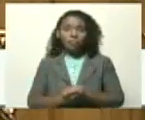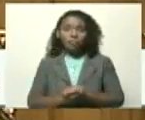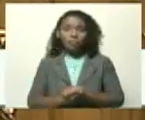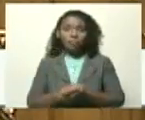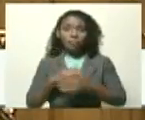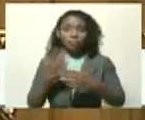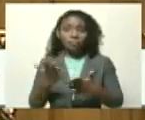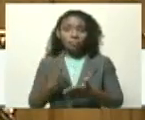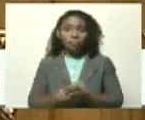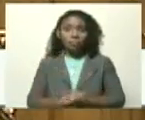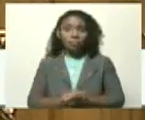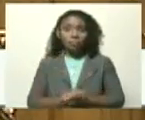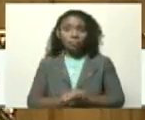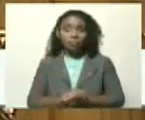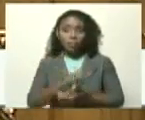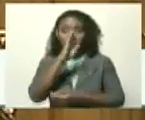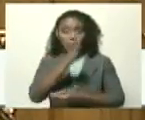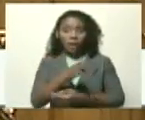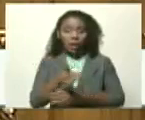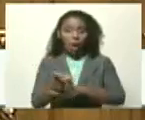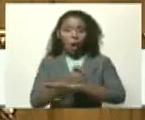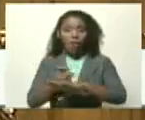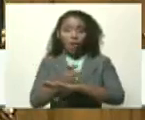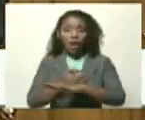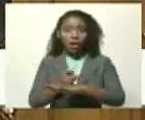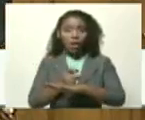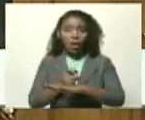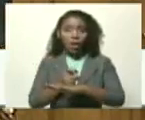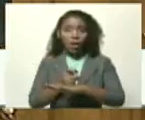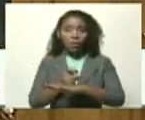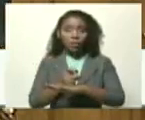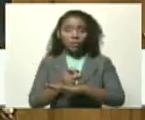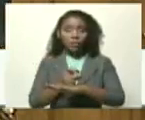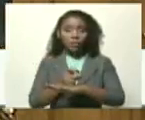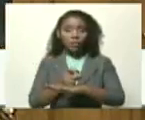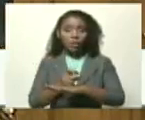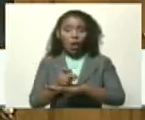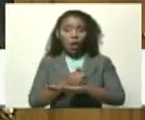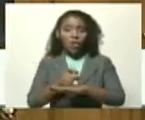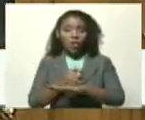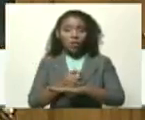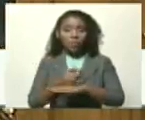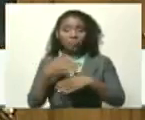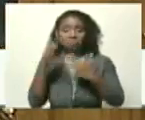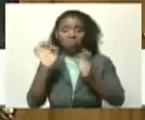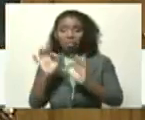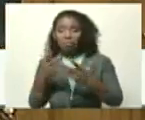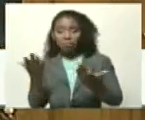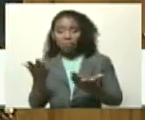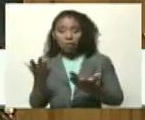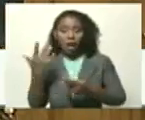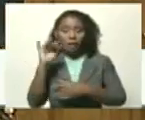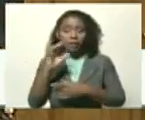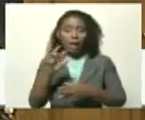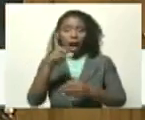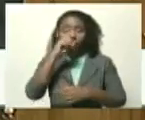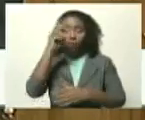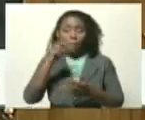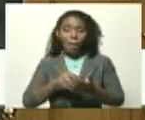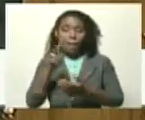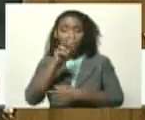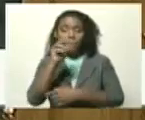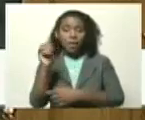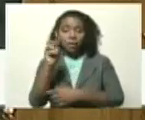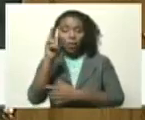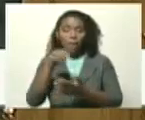es directa del gobierno de Narnia. se asignaron año 2020-2021